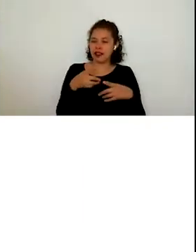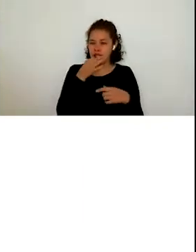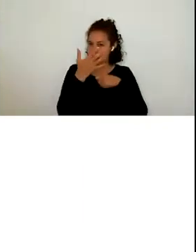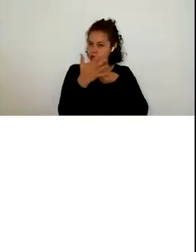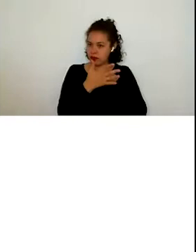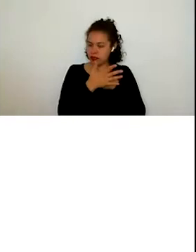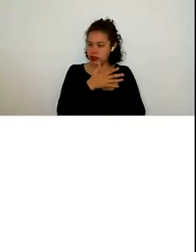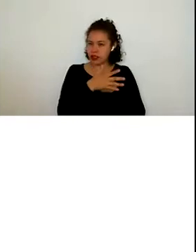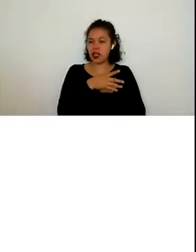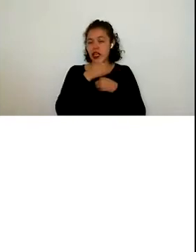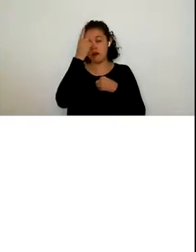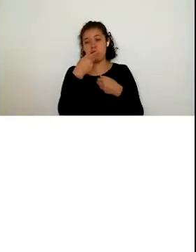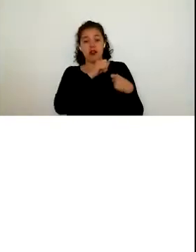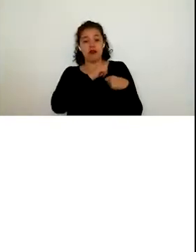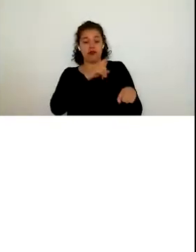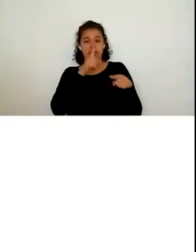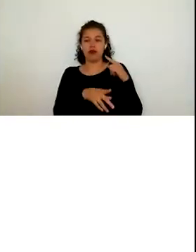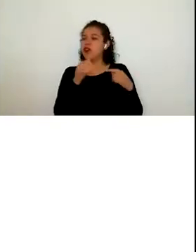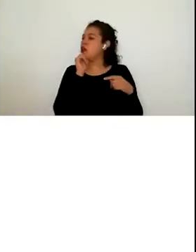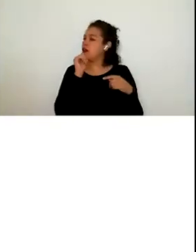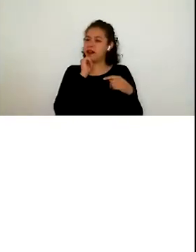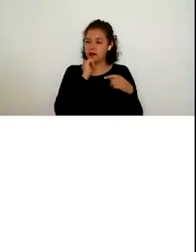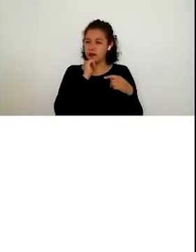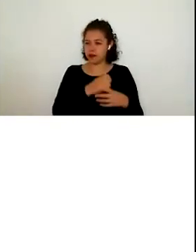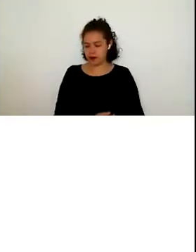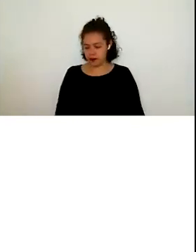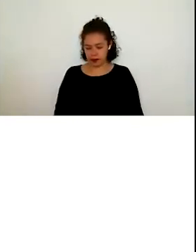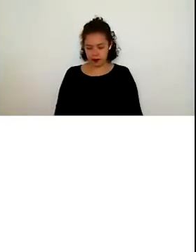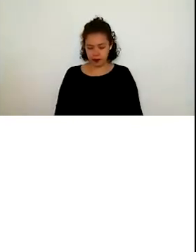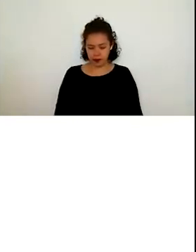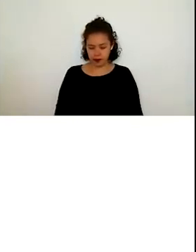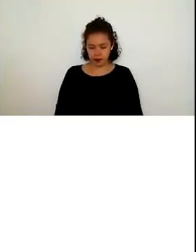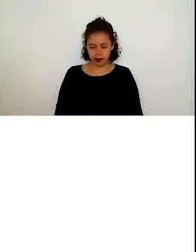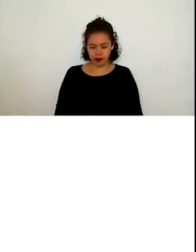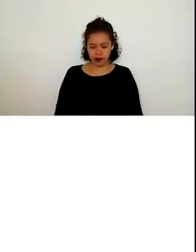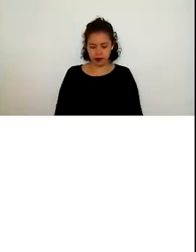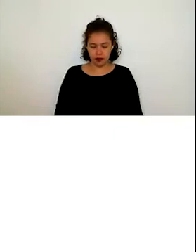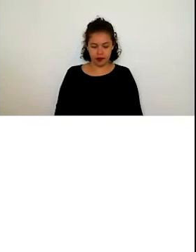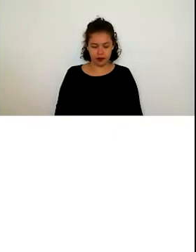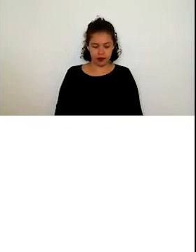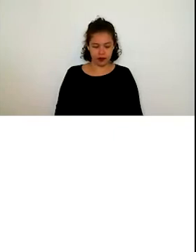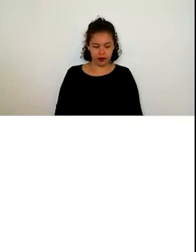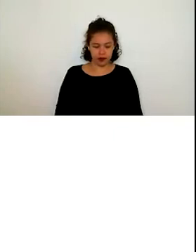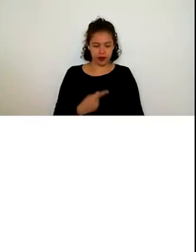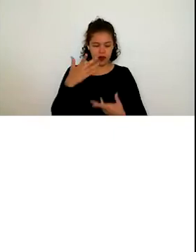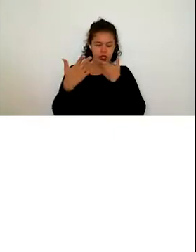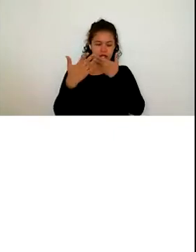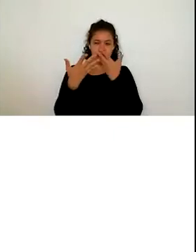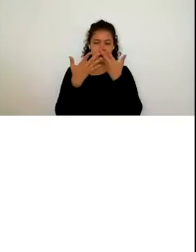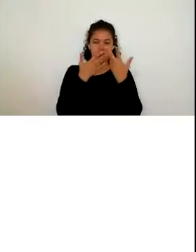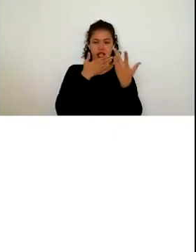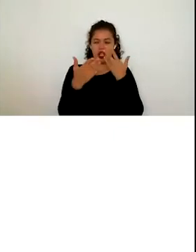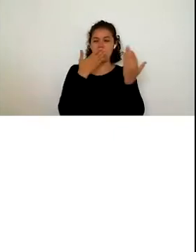causa de remoción porque su accionar o su omisión esté